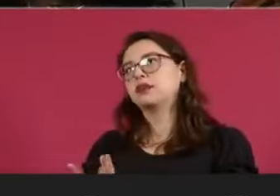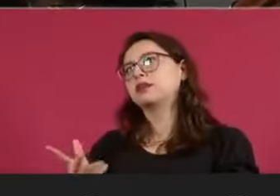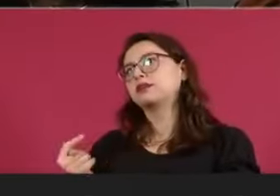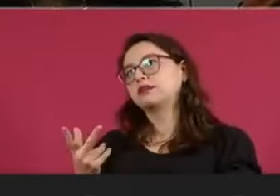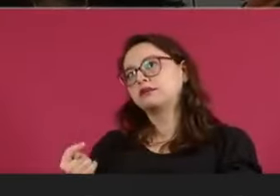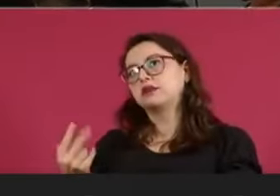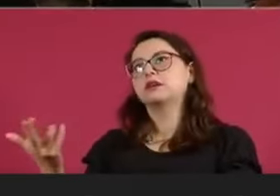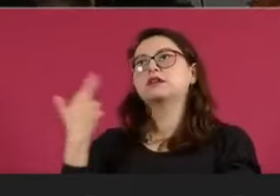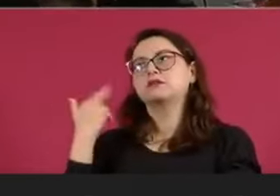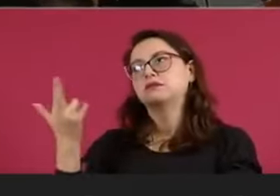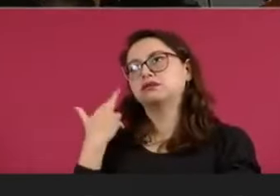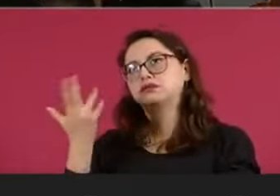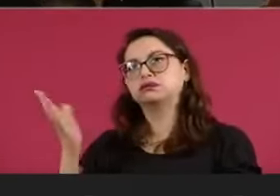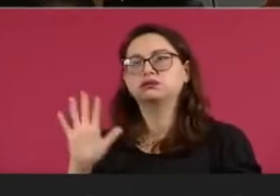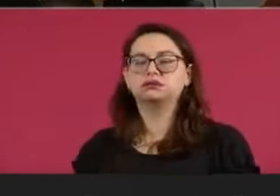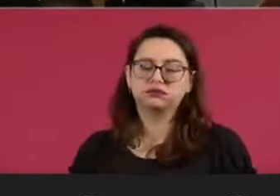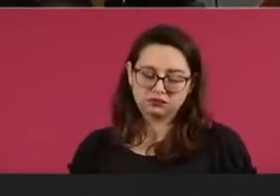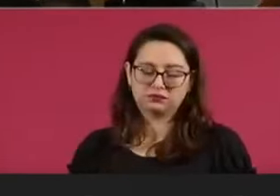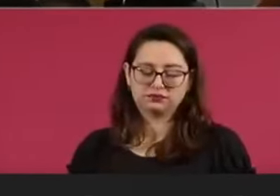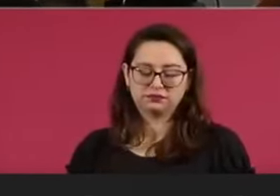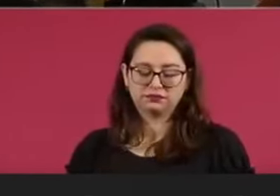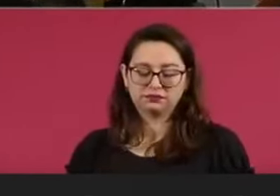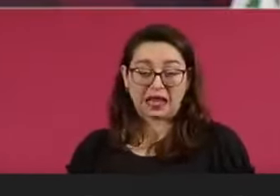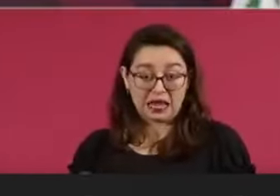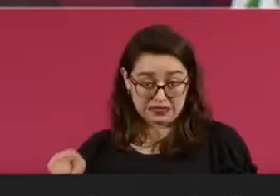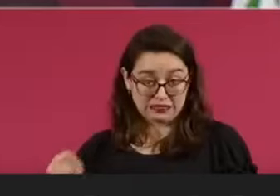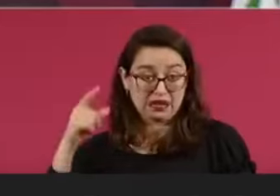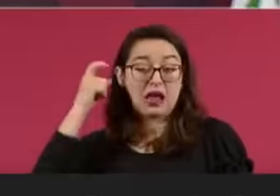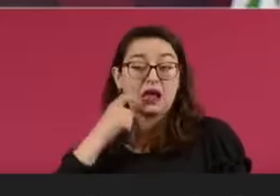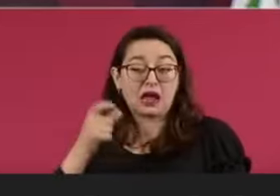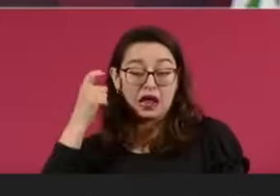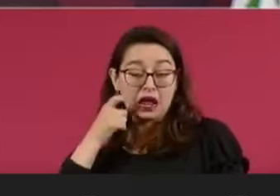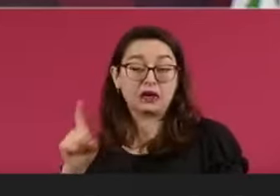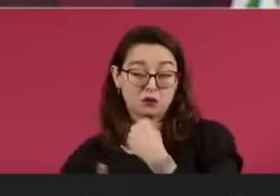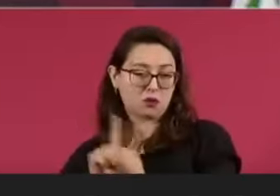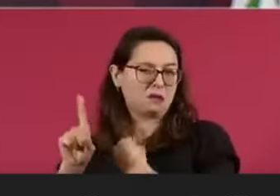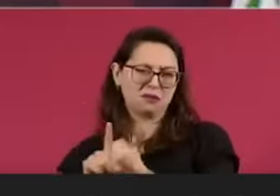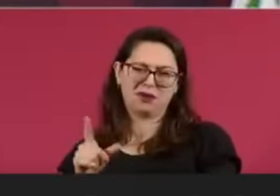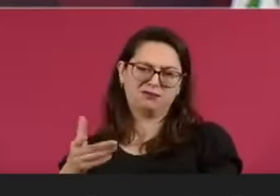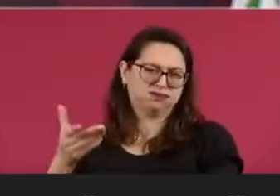porque esto de Guerrero pues ya lleva tiempo, pero ahora es que se difunde más.